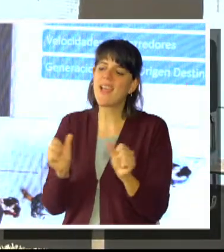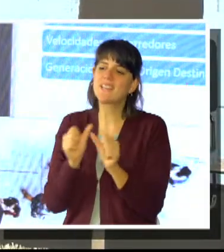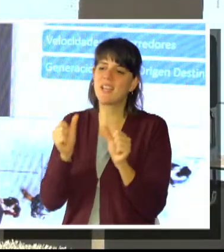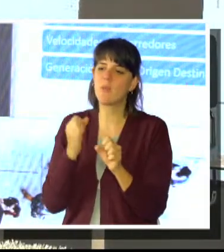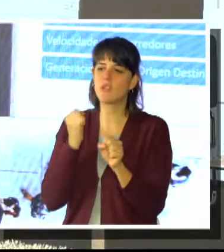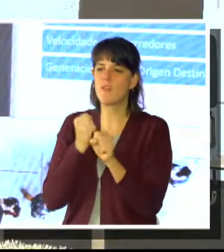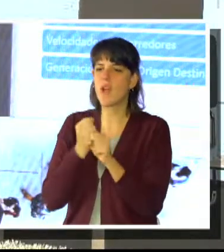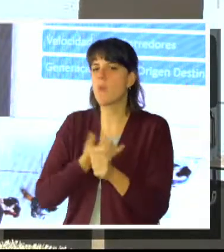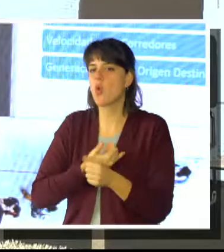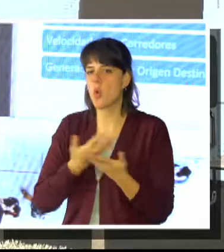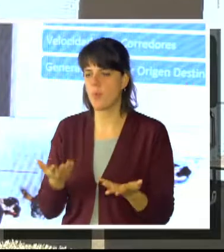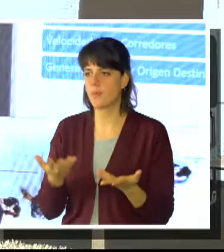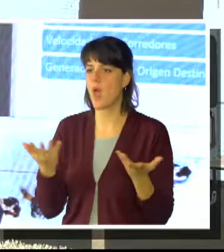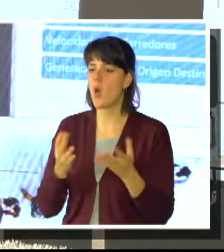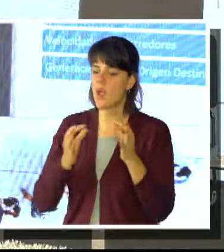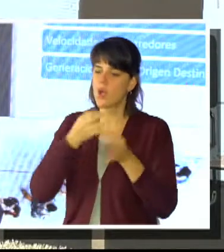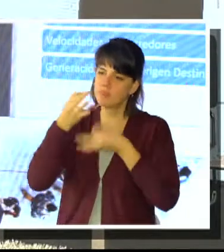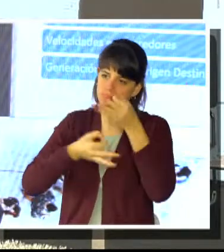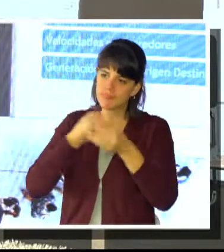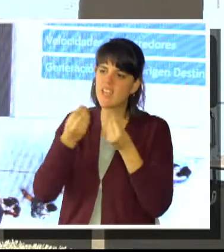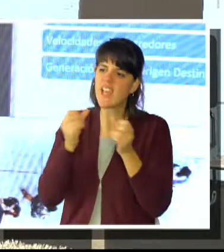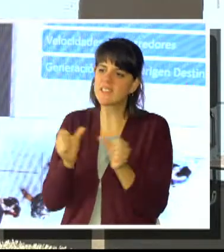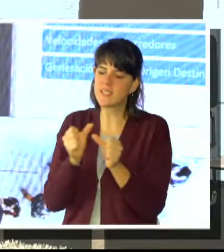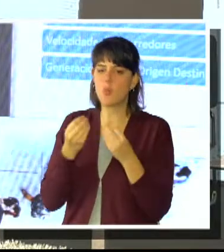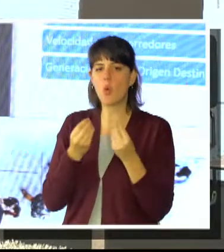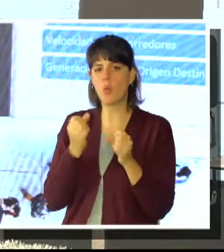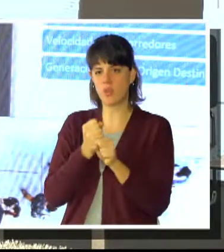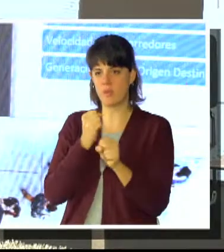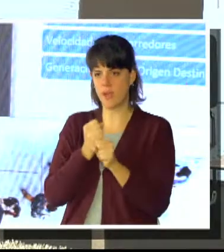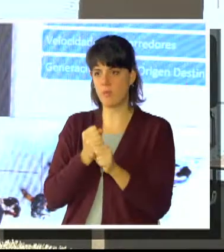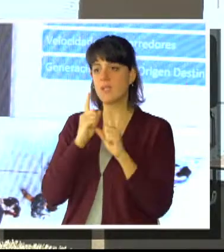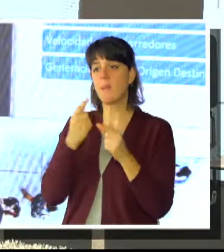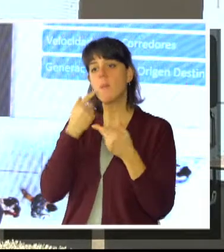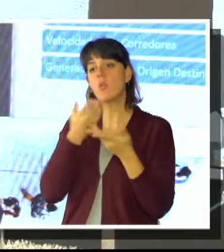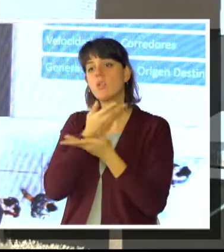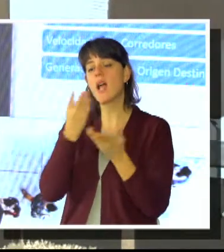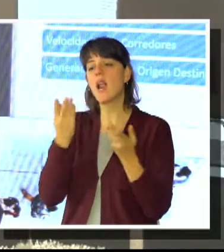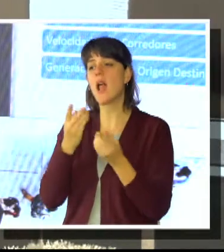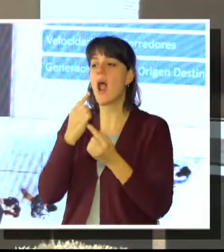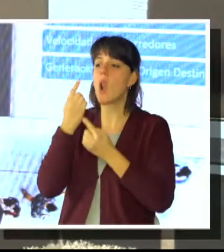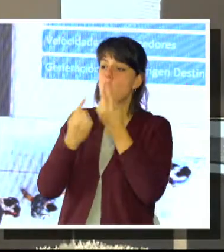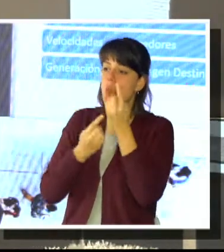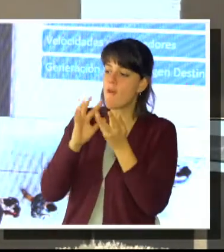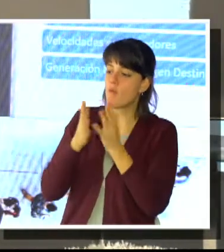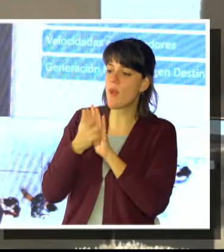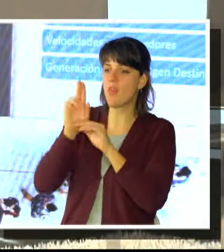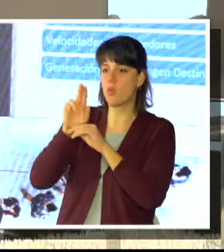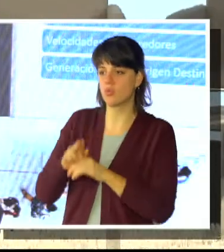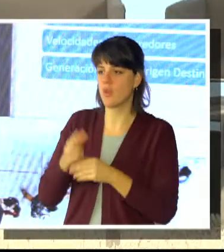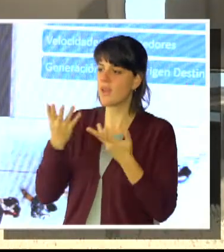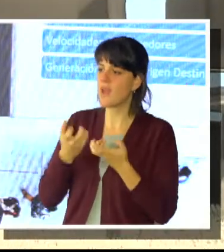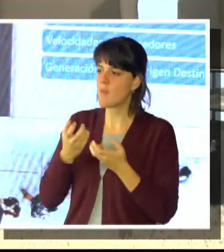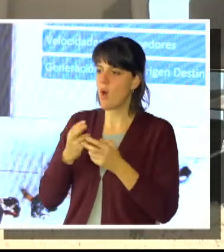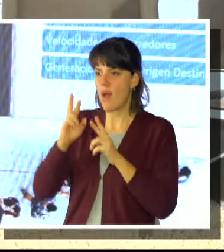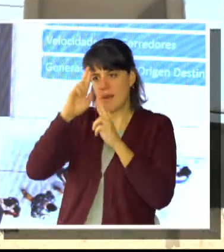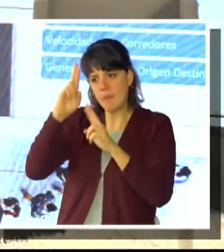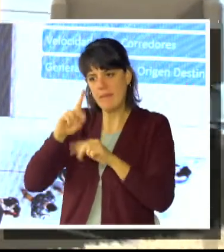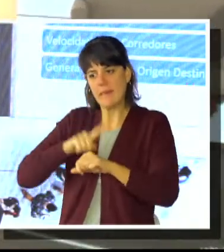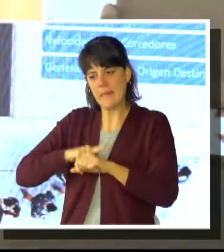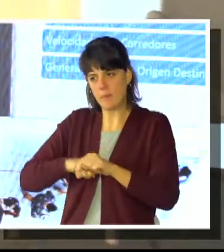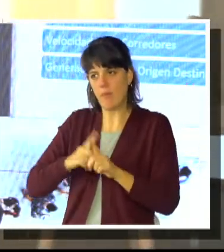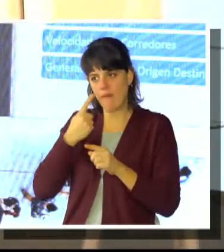nuestro referente de Ciensa en lo que respecta a análisis de datos y en cuanto a desarrollo de aplicaciones, integra el equipo al igual que cualquiera